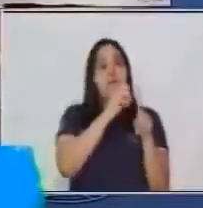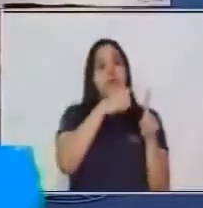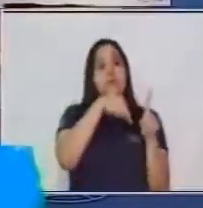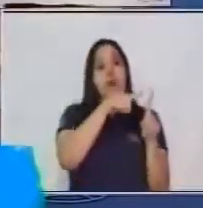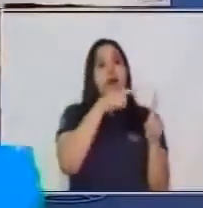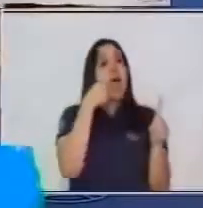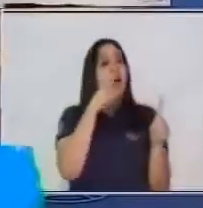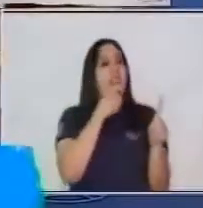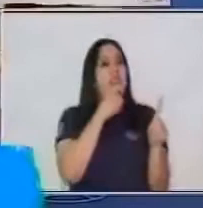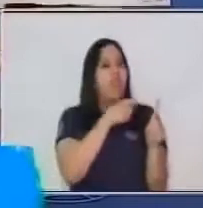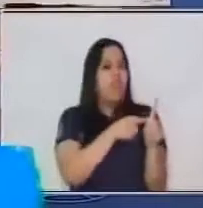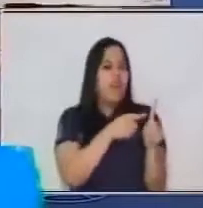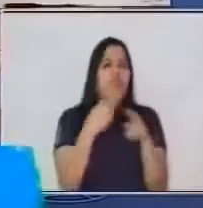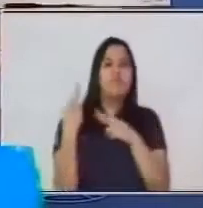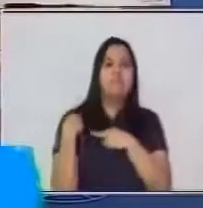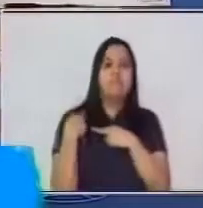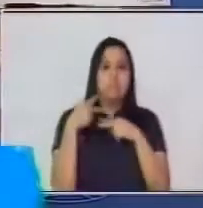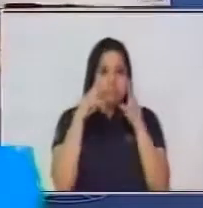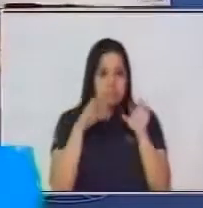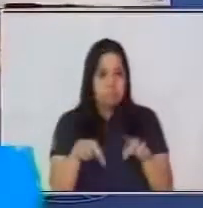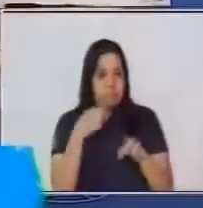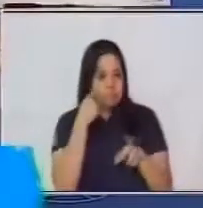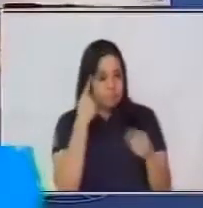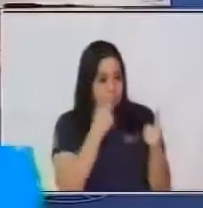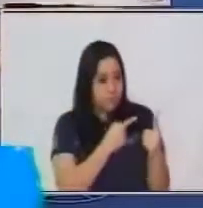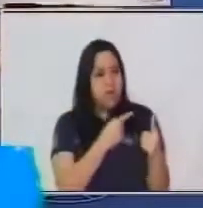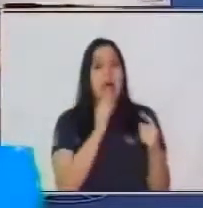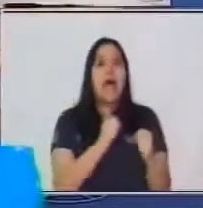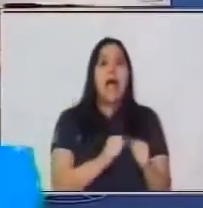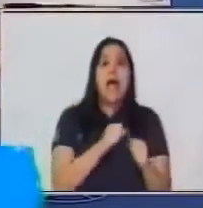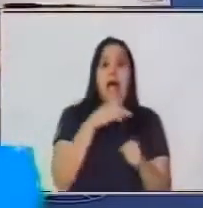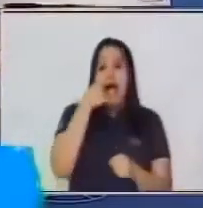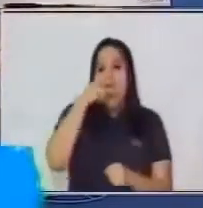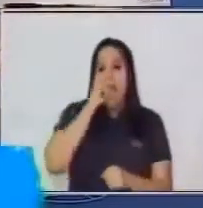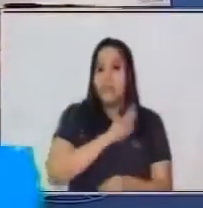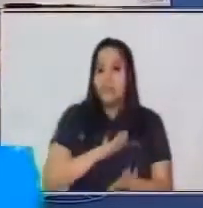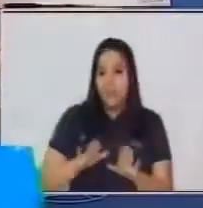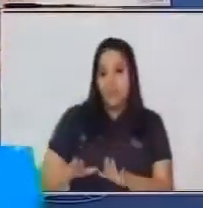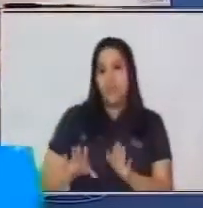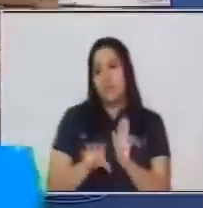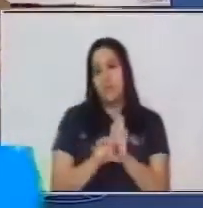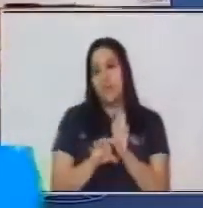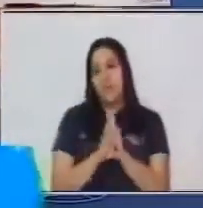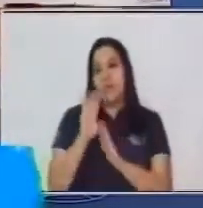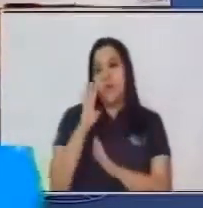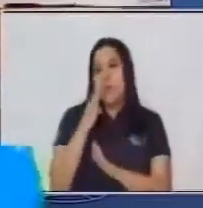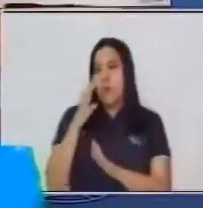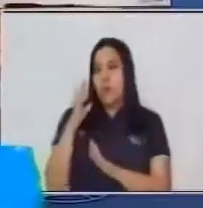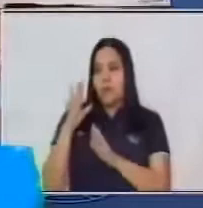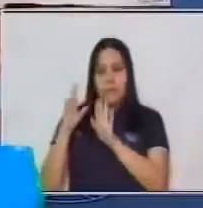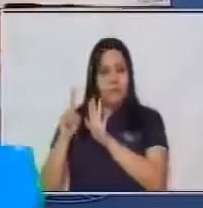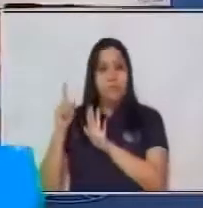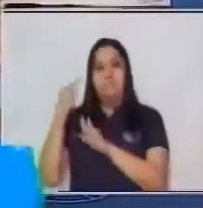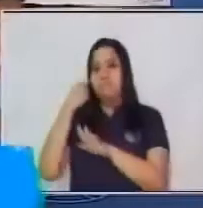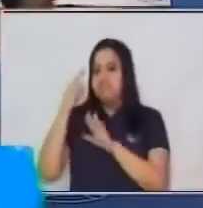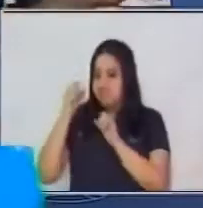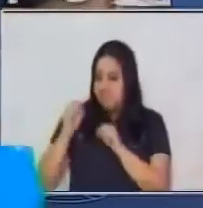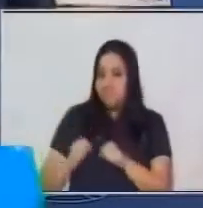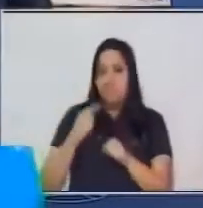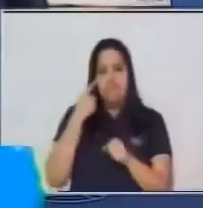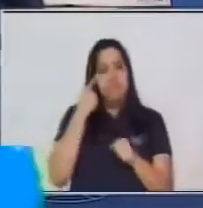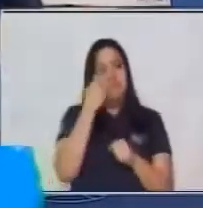infantil. Así como algunas de estas, por ejemplo Snoopy o Garfield, están enfocadas a público infantil, a partir